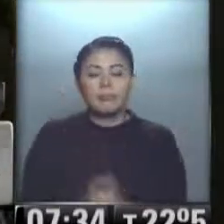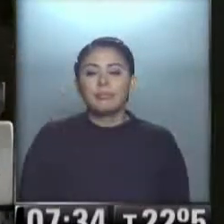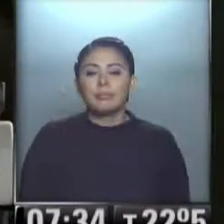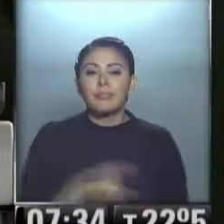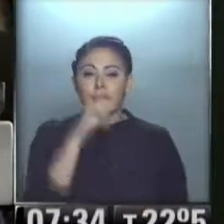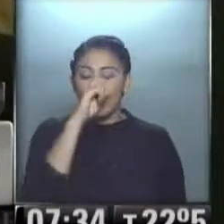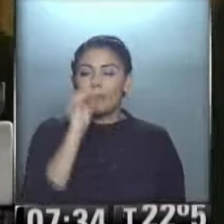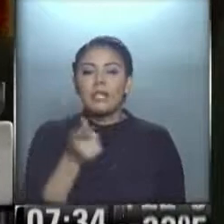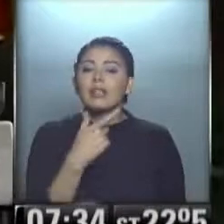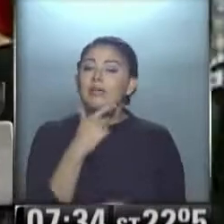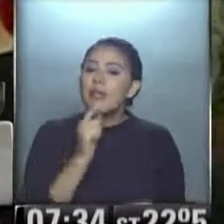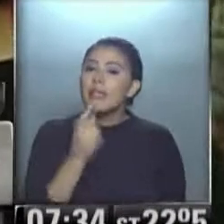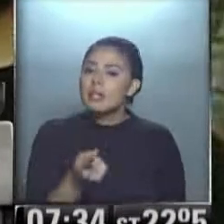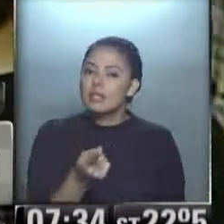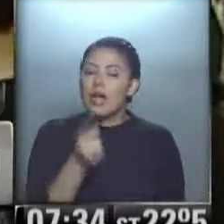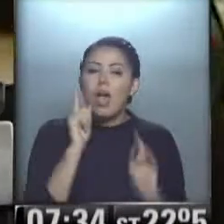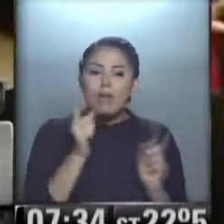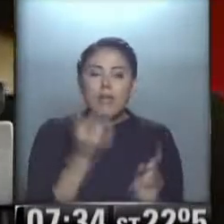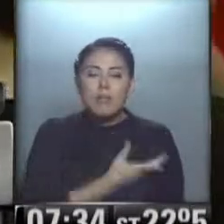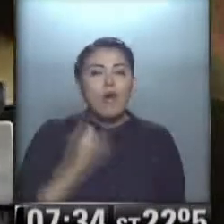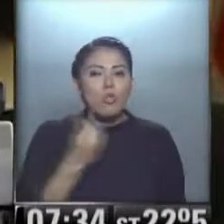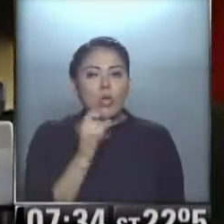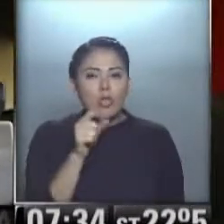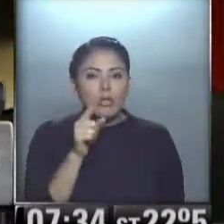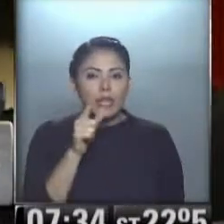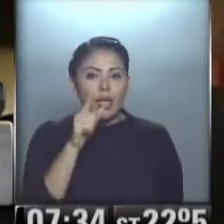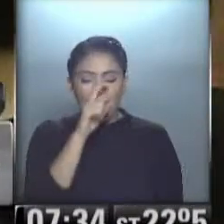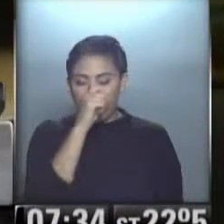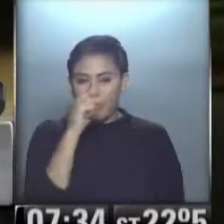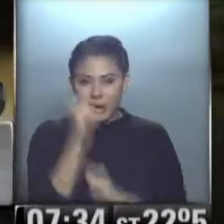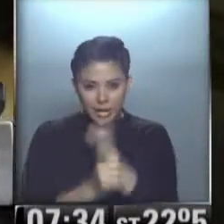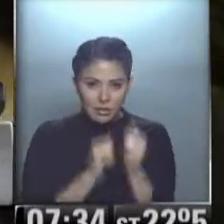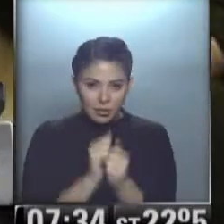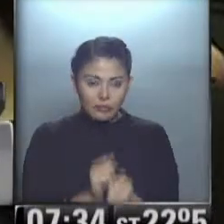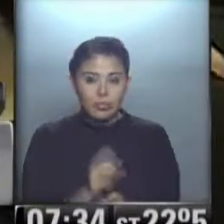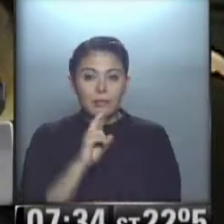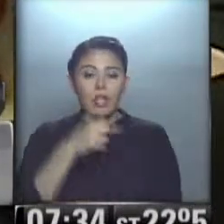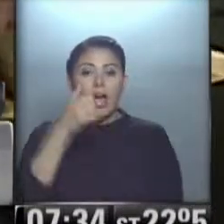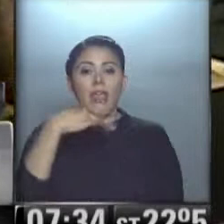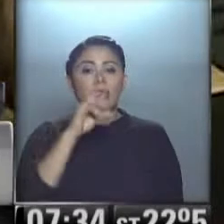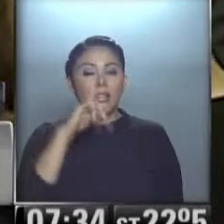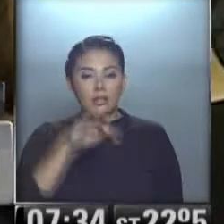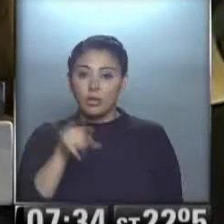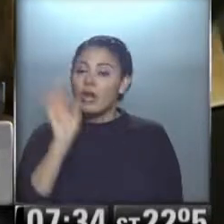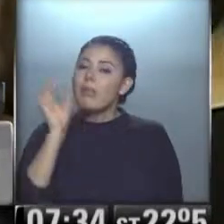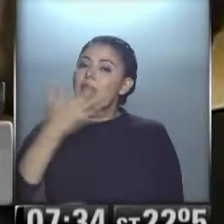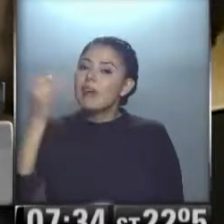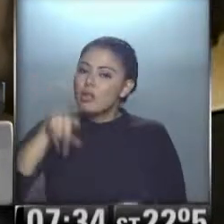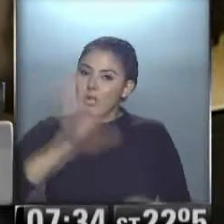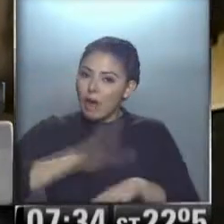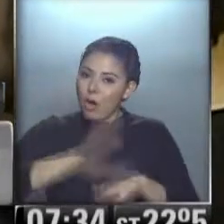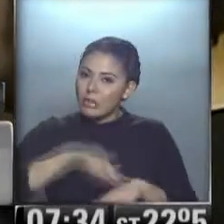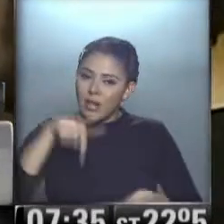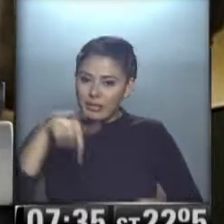Anónima vinculándole con los mismos dueños de la SRL, Sergio Lipovich, Jorge Andino, que son los verdaderos responsables de todo